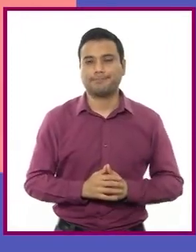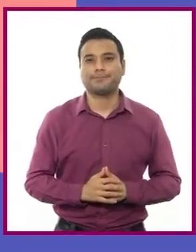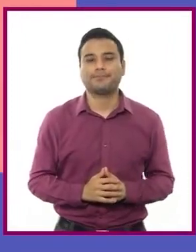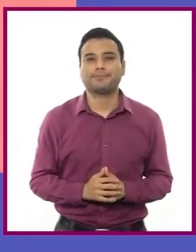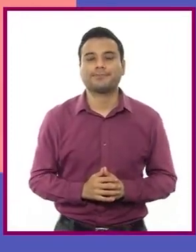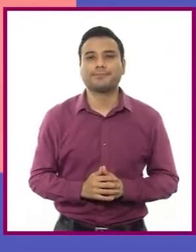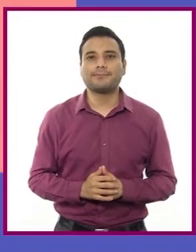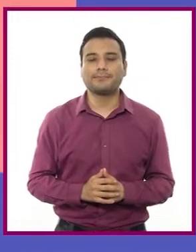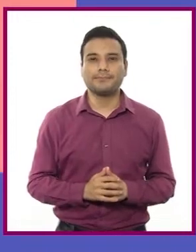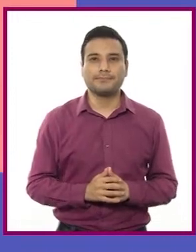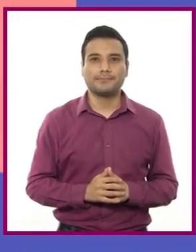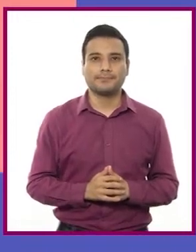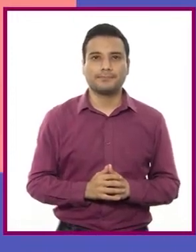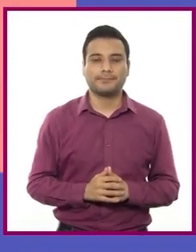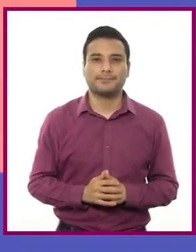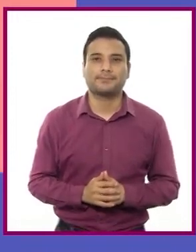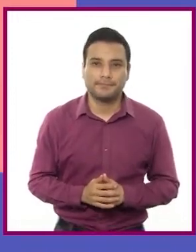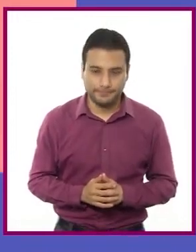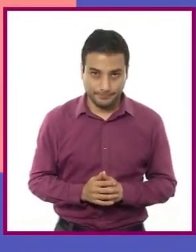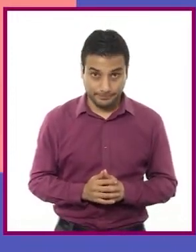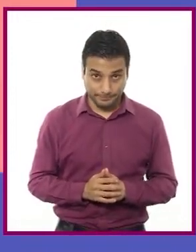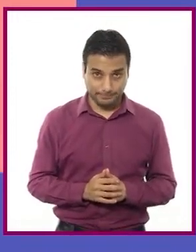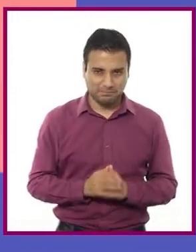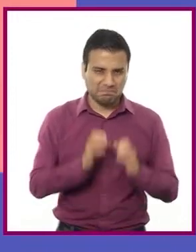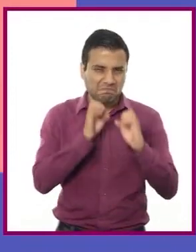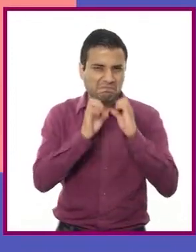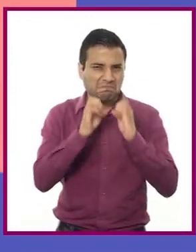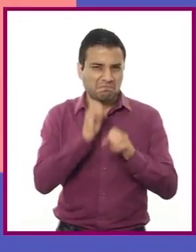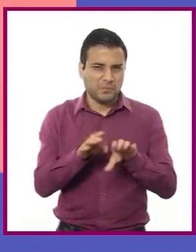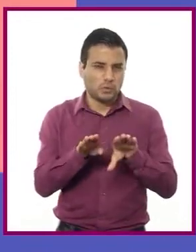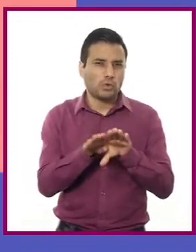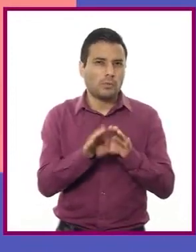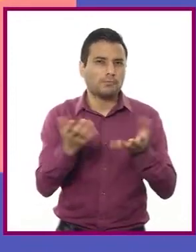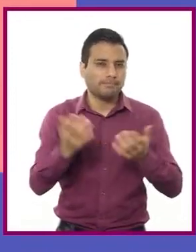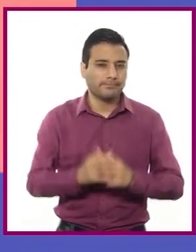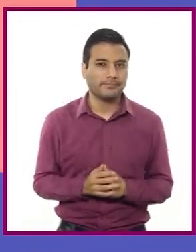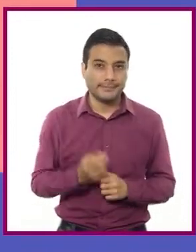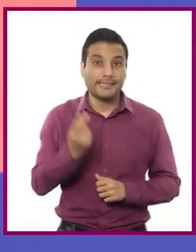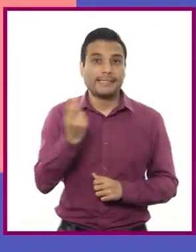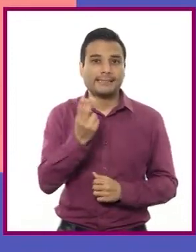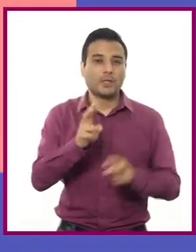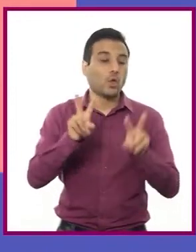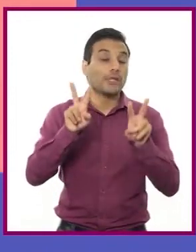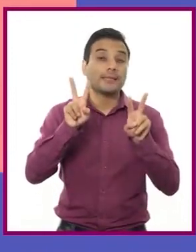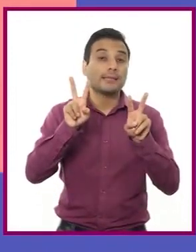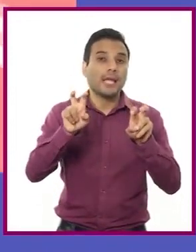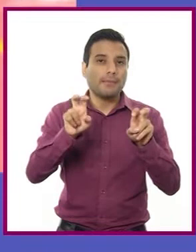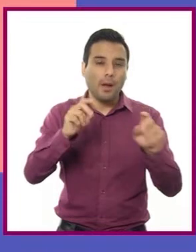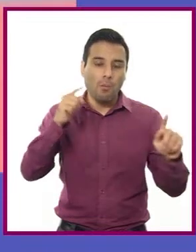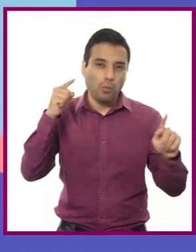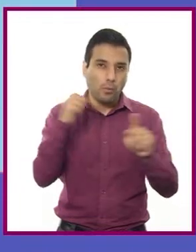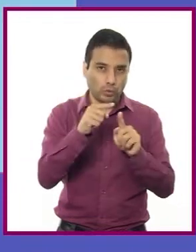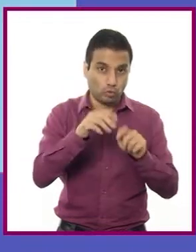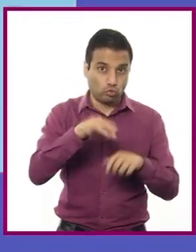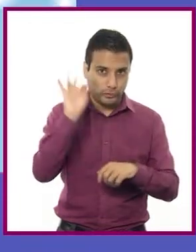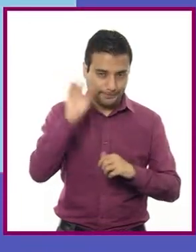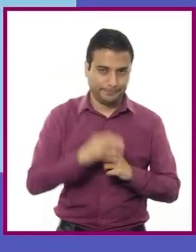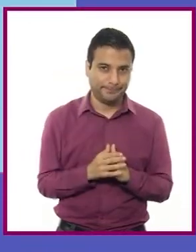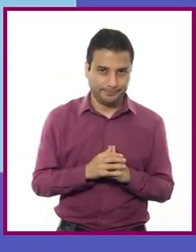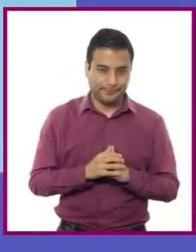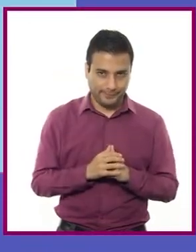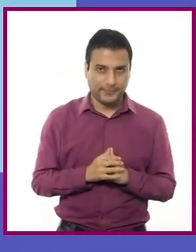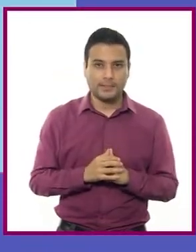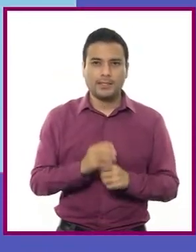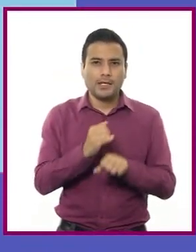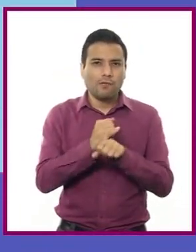personas. Primero, para realizar una entrevista es necesario definir el tema y el propósito, e identificar la